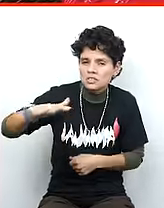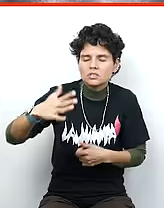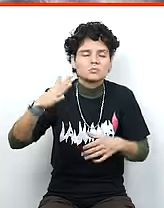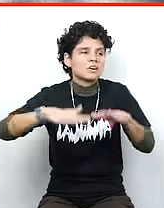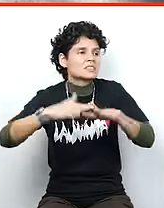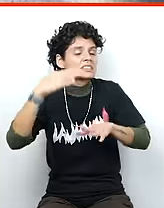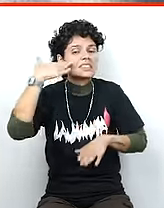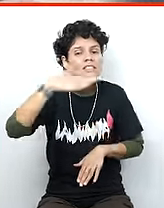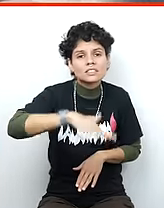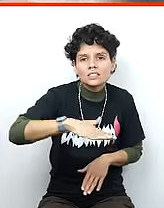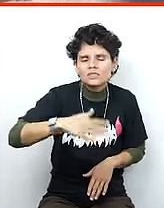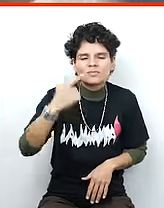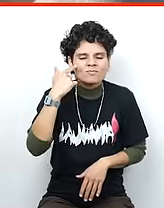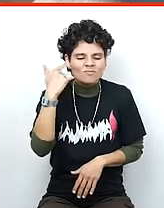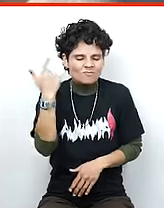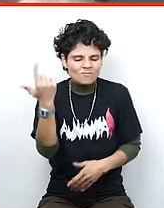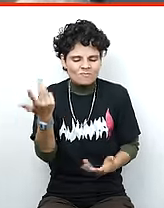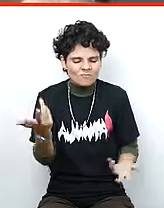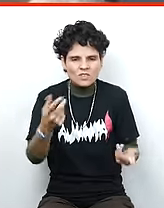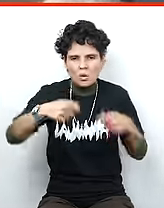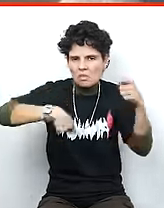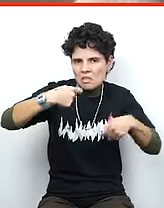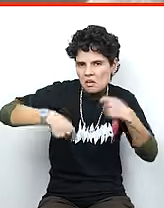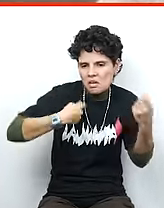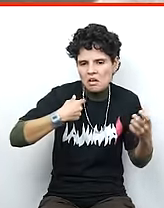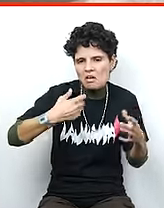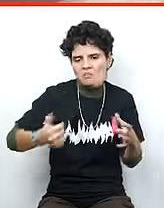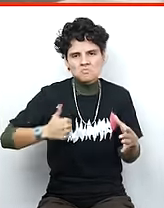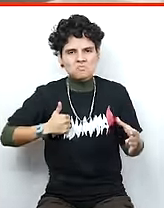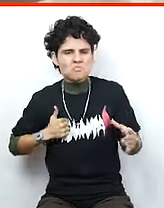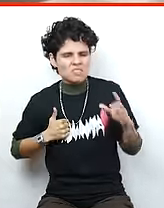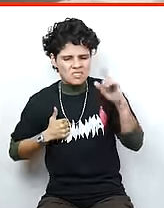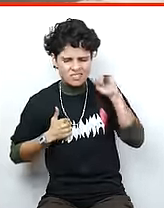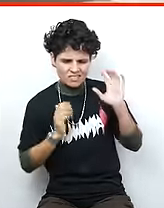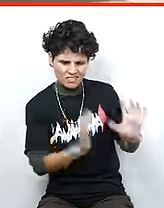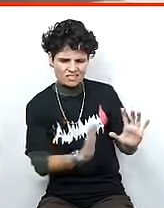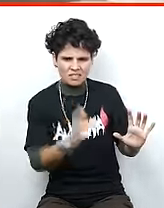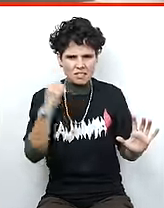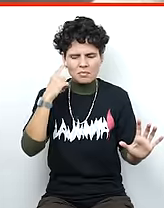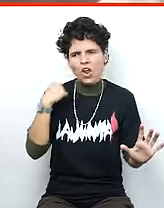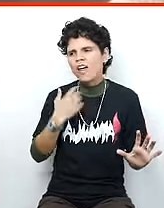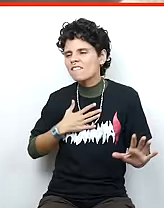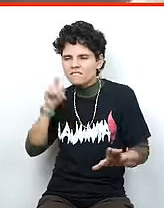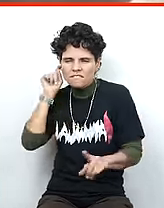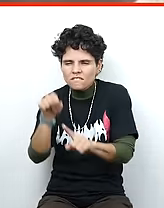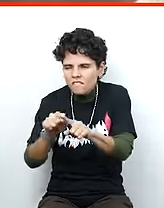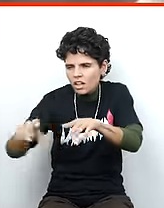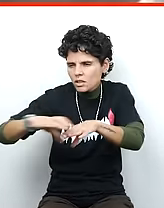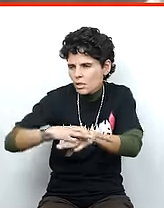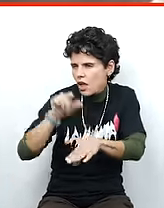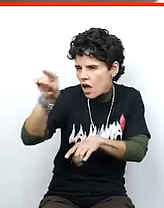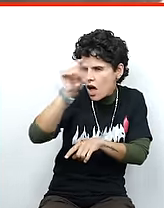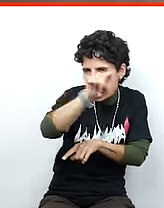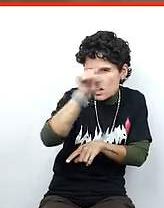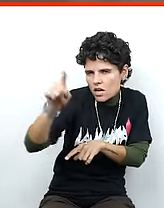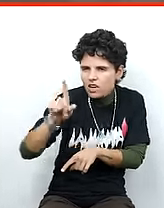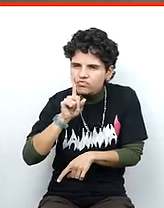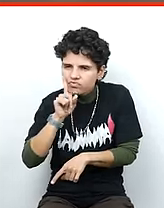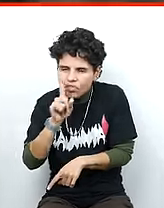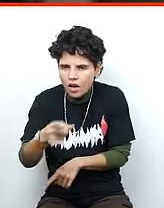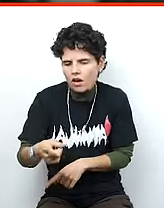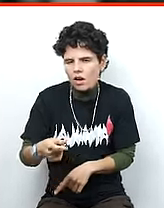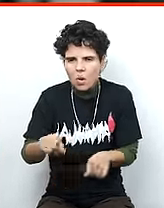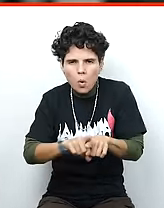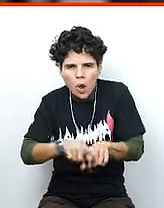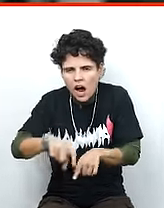niño a veces no se da cuenta que no le falta la comida, pero uno está más enfocado en que se anda con las medias Jordan y yo también las quiero, o quiero engancharme